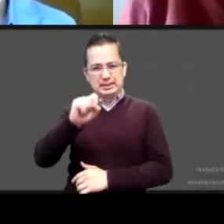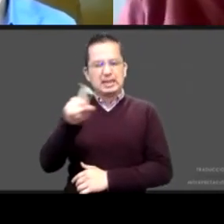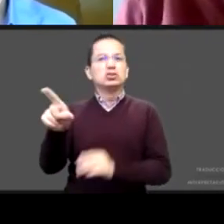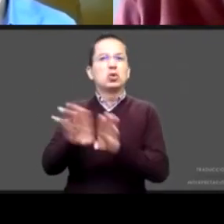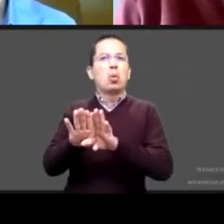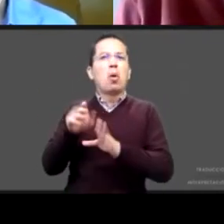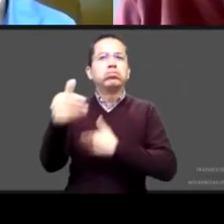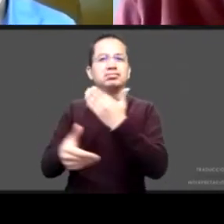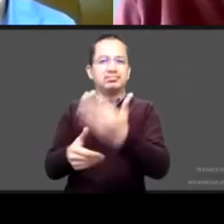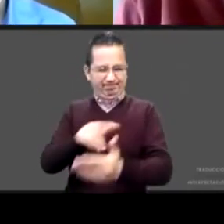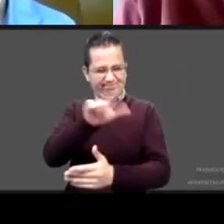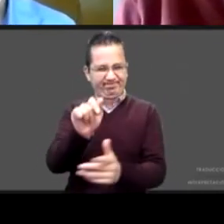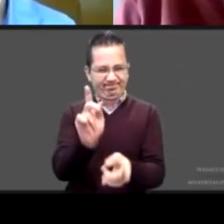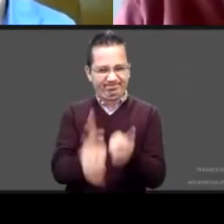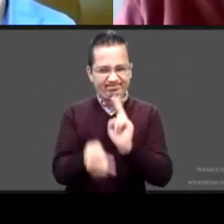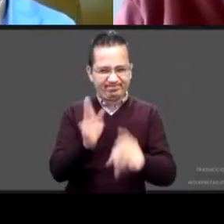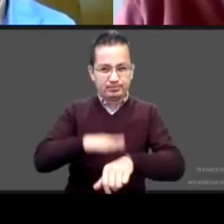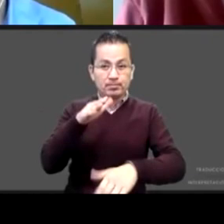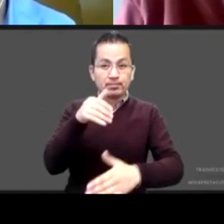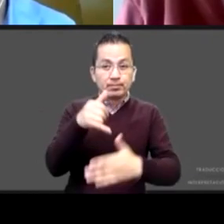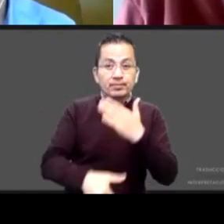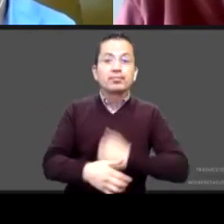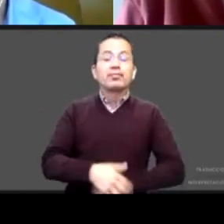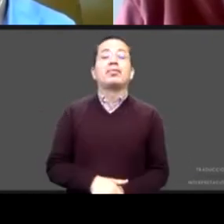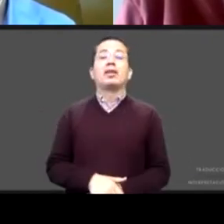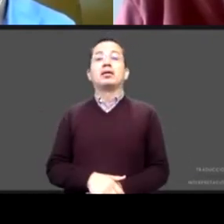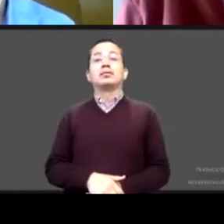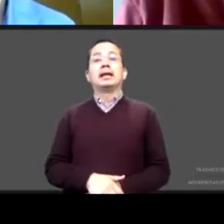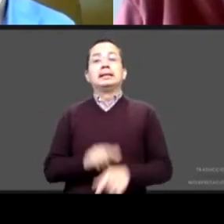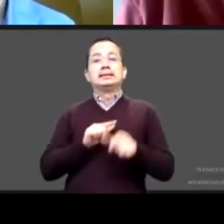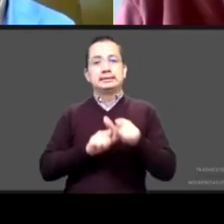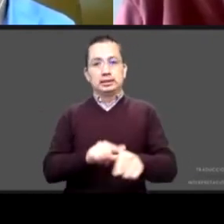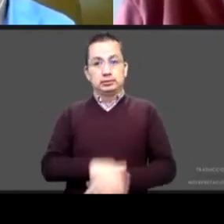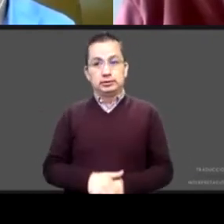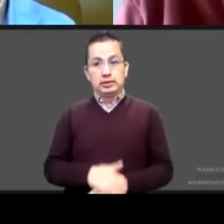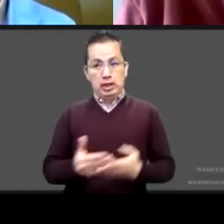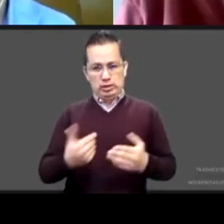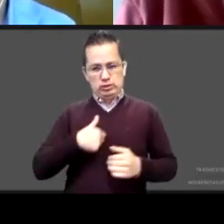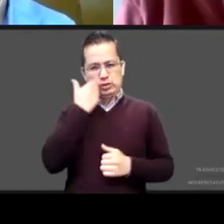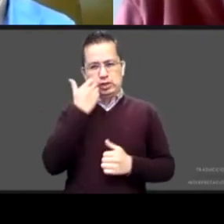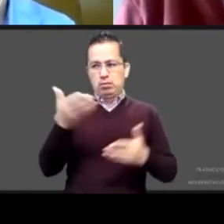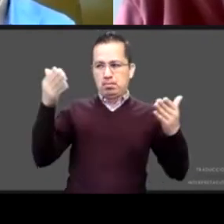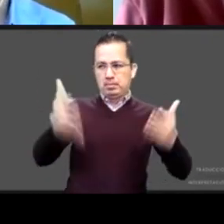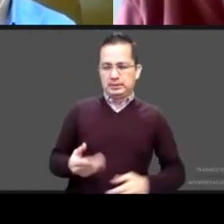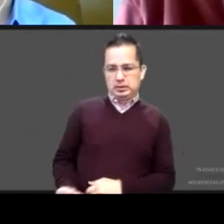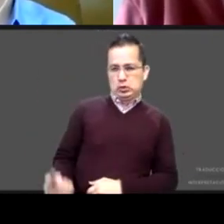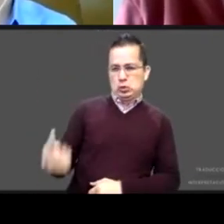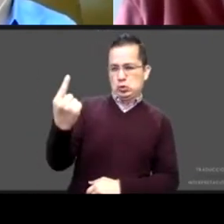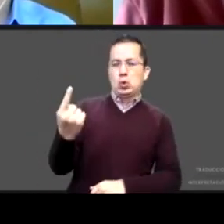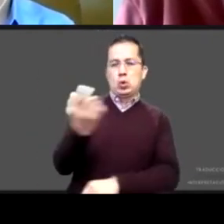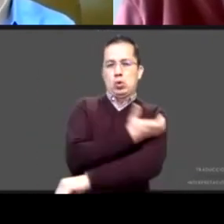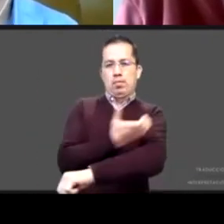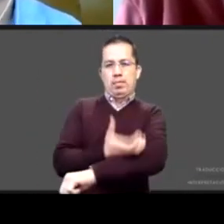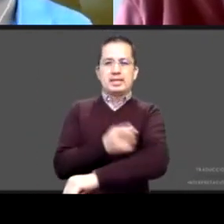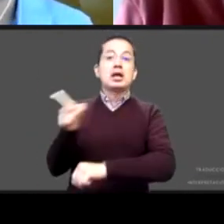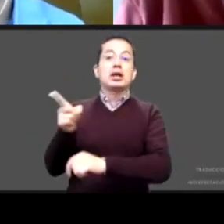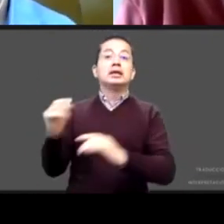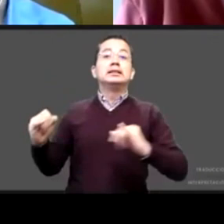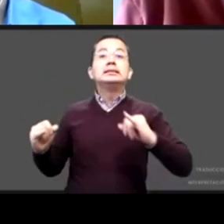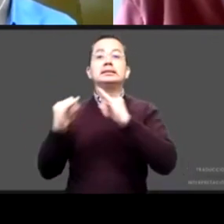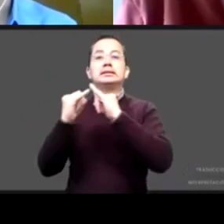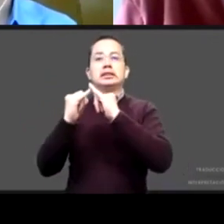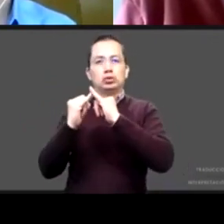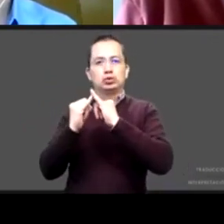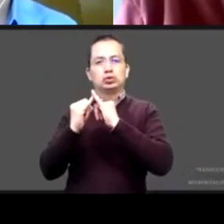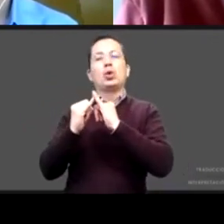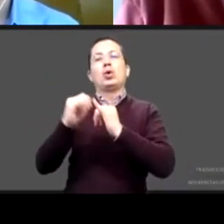con el gusto de presentar a un muy querido colega del Instituto Interamericano del Niño, la Niña y